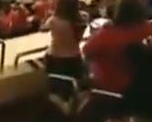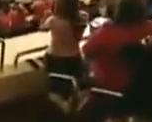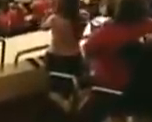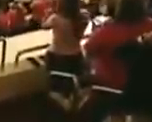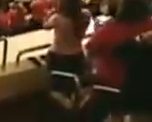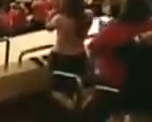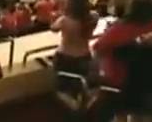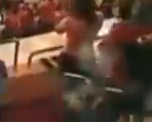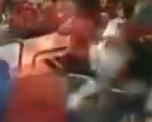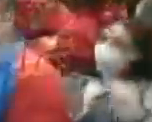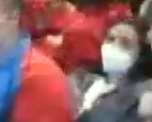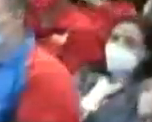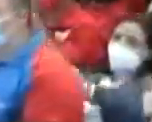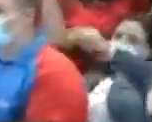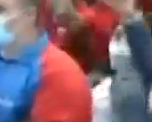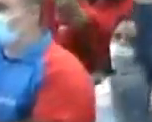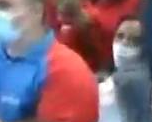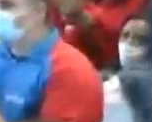¡Que viva el PSUV!